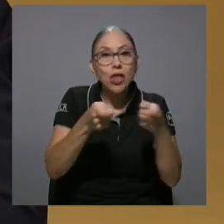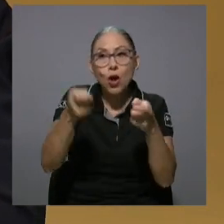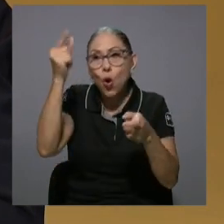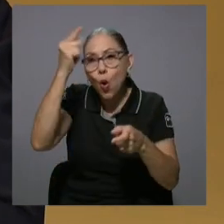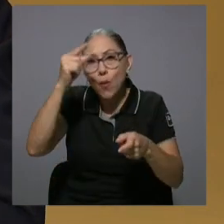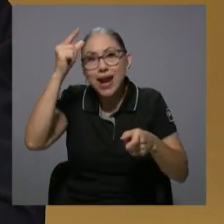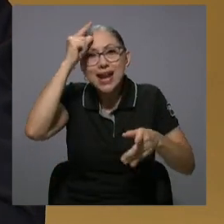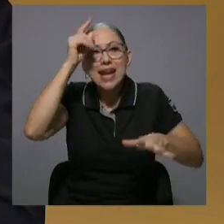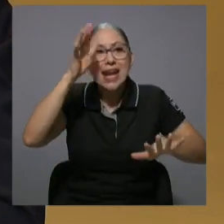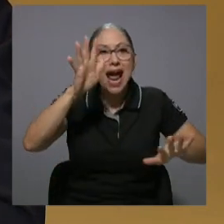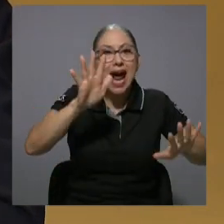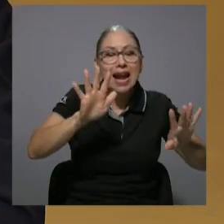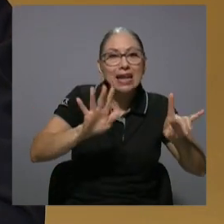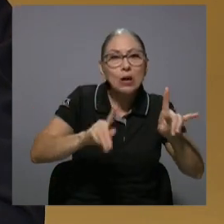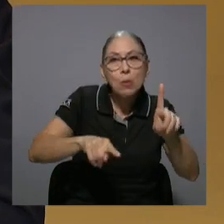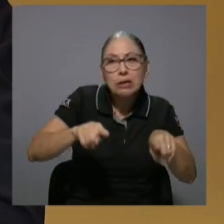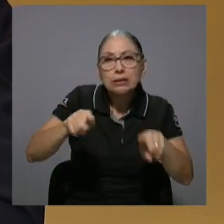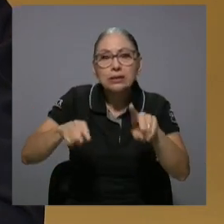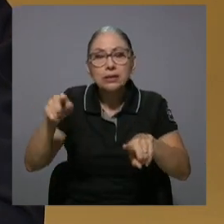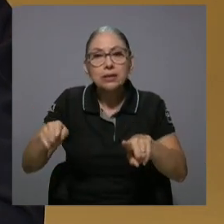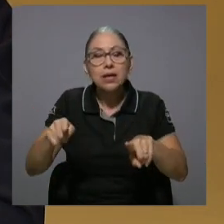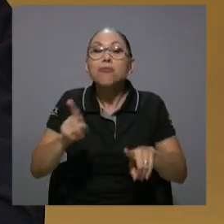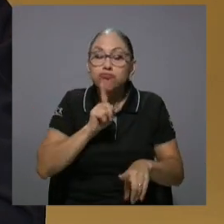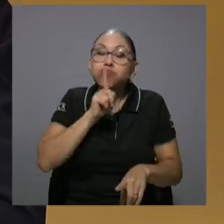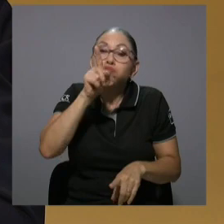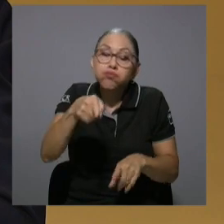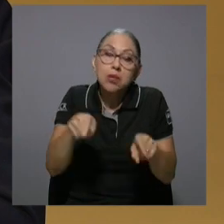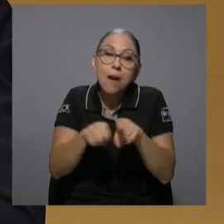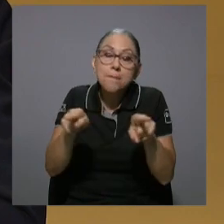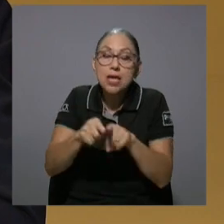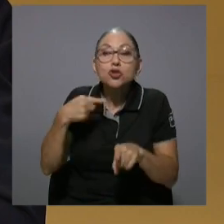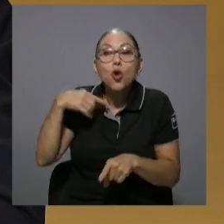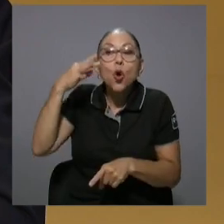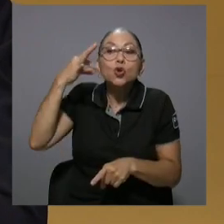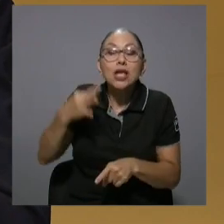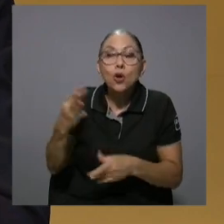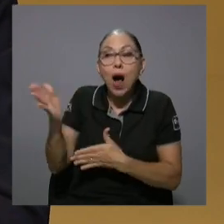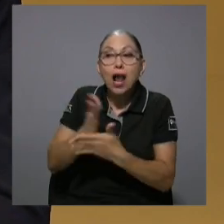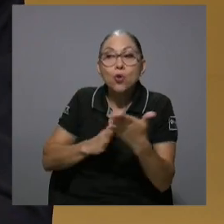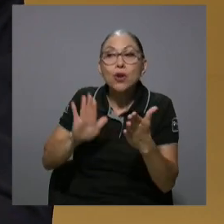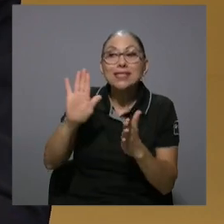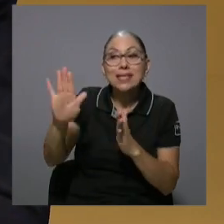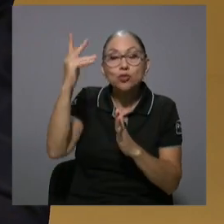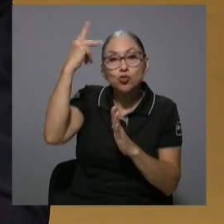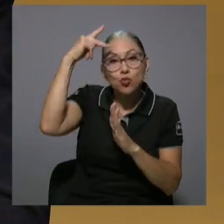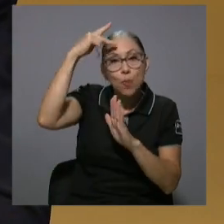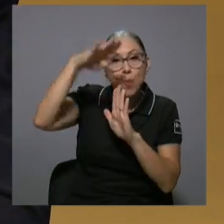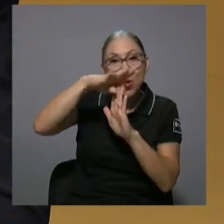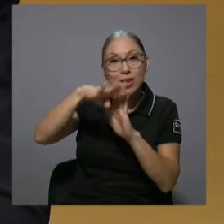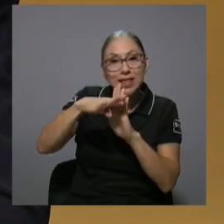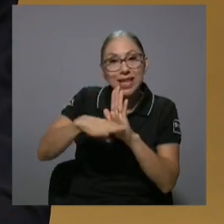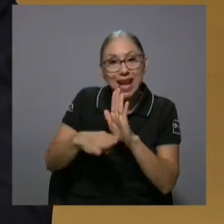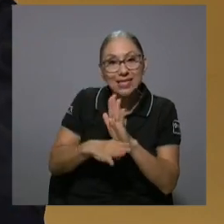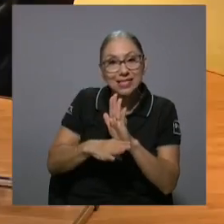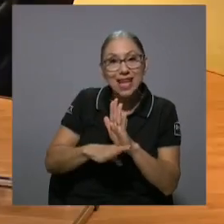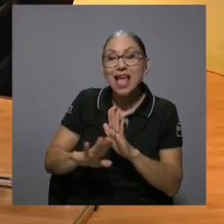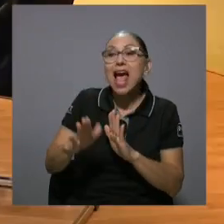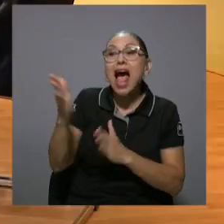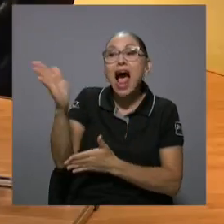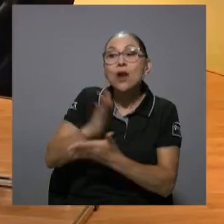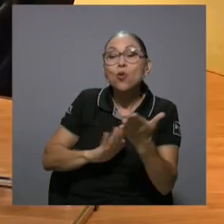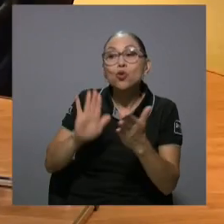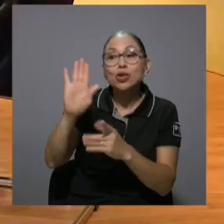es cierto, también considero que algunas de sus políticas y sobre todo de sus objetivos en